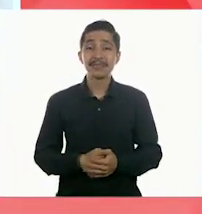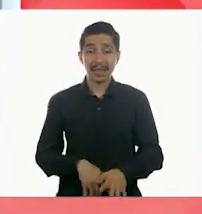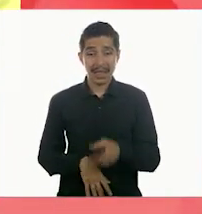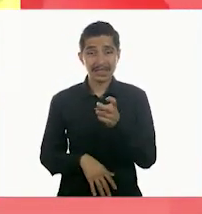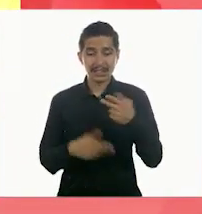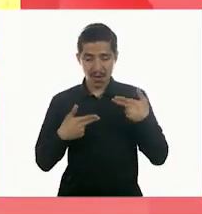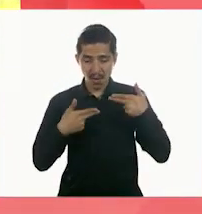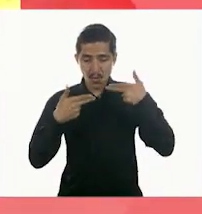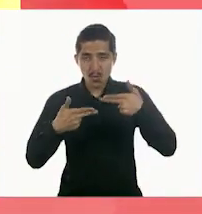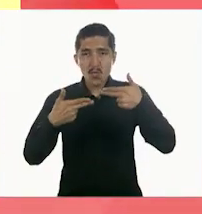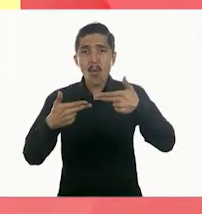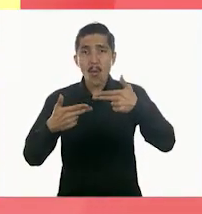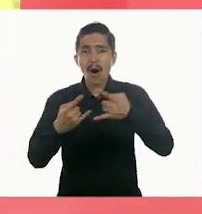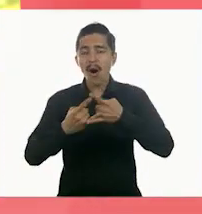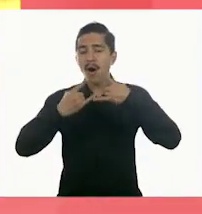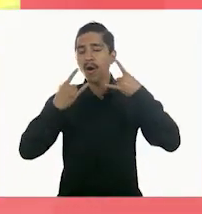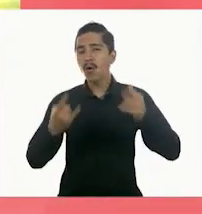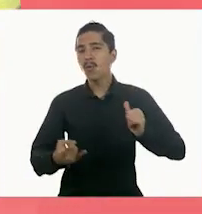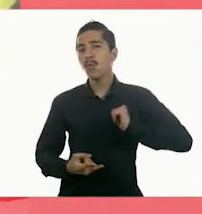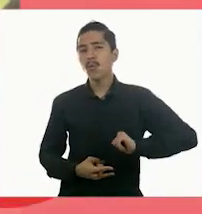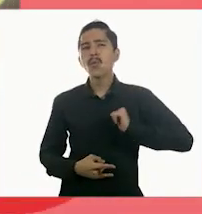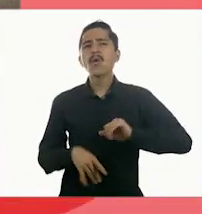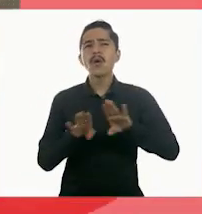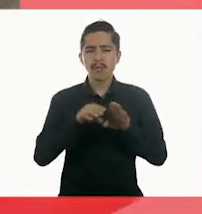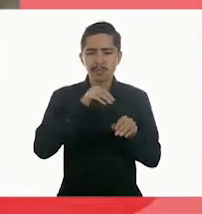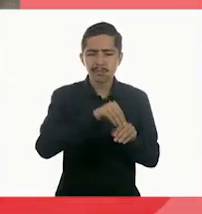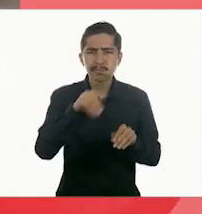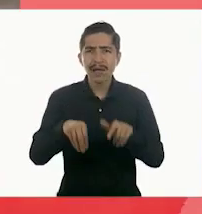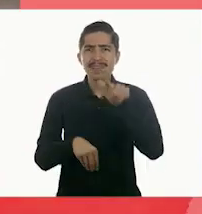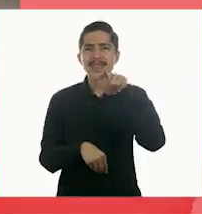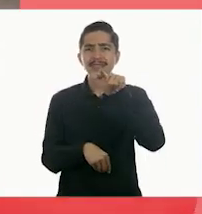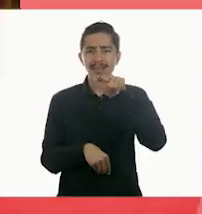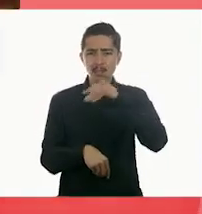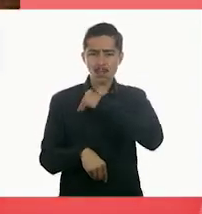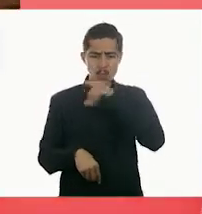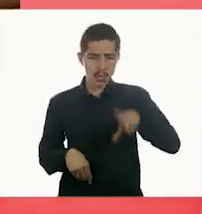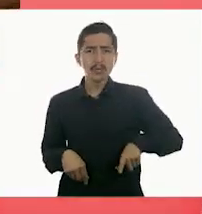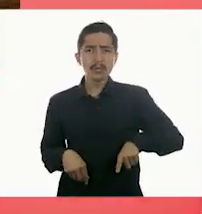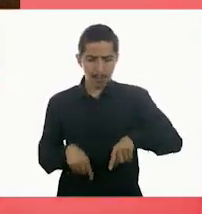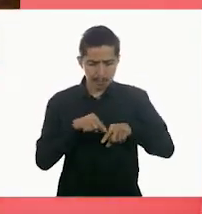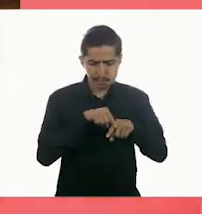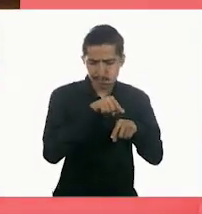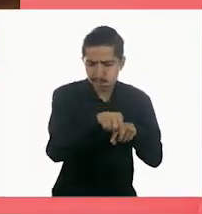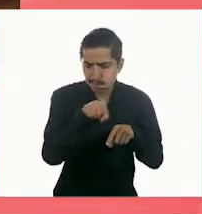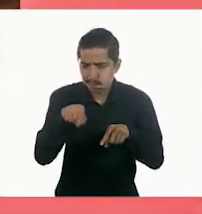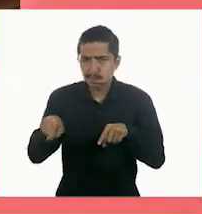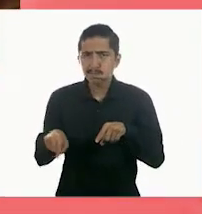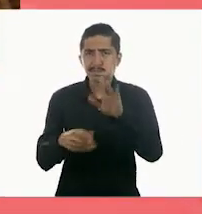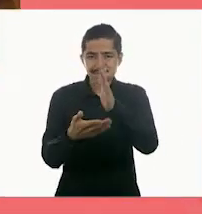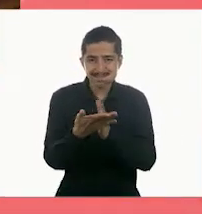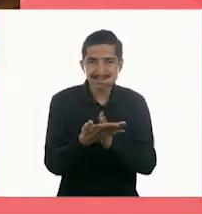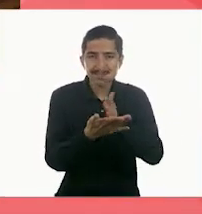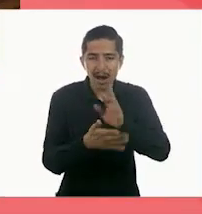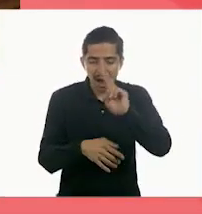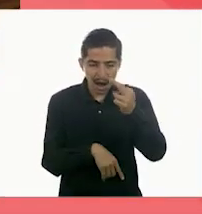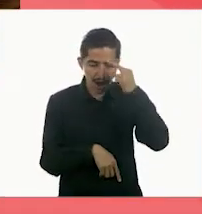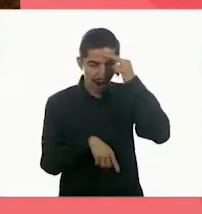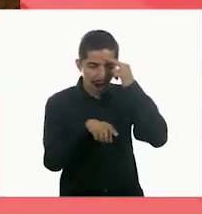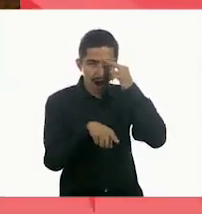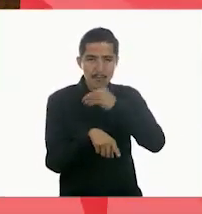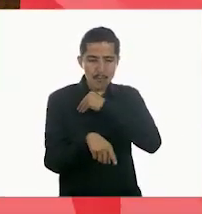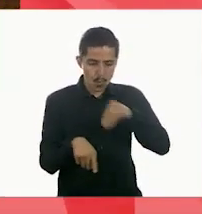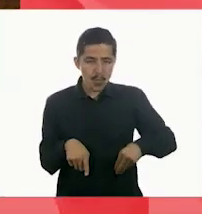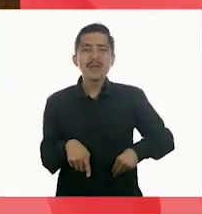Esa herencia histórica se siente al recorrer sus 17 municipios. En cada uno de ellos, el recuerdo